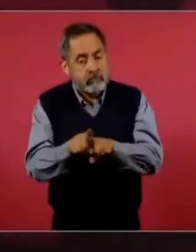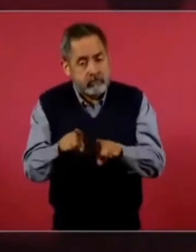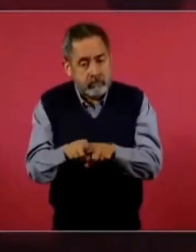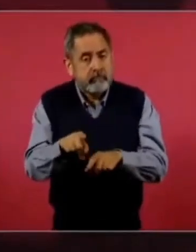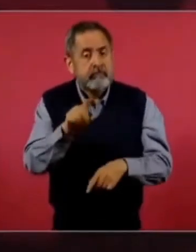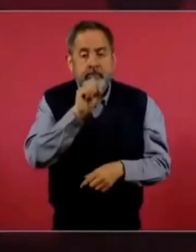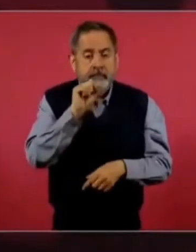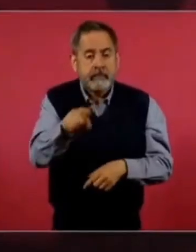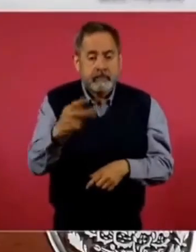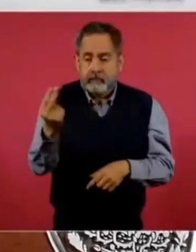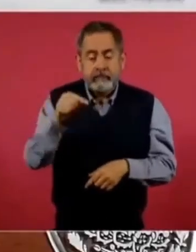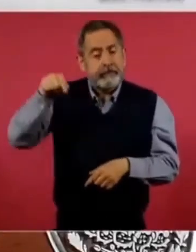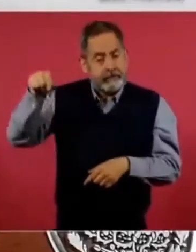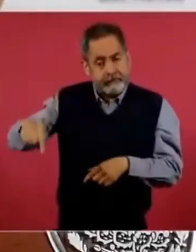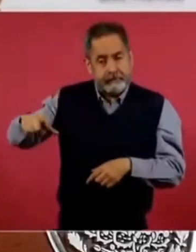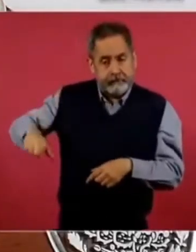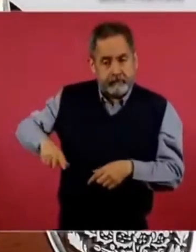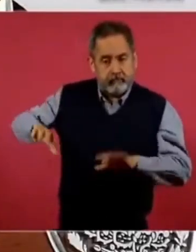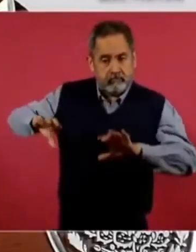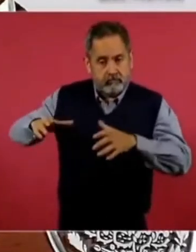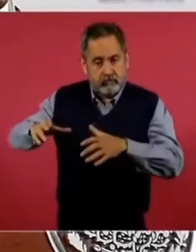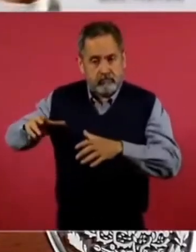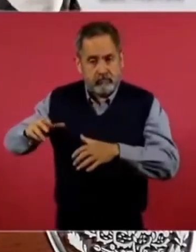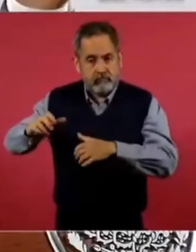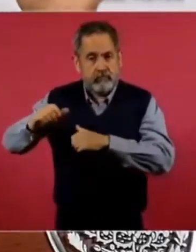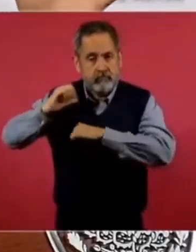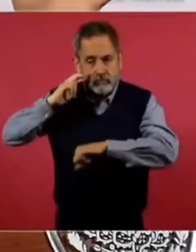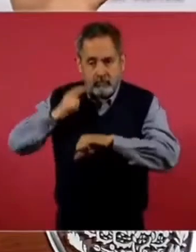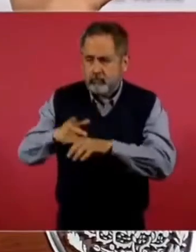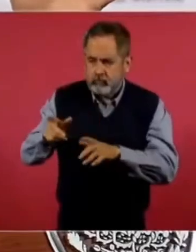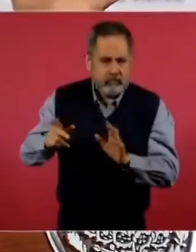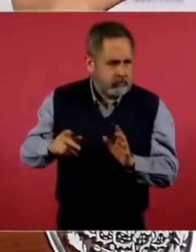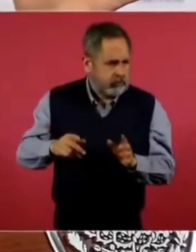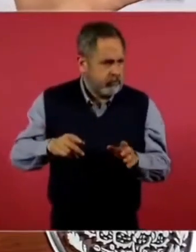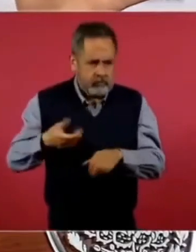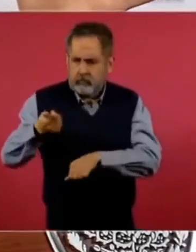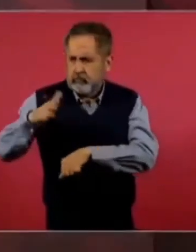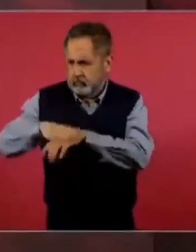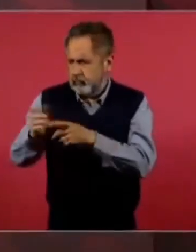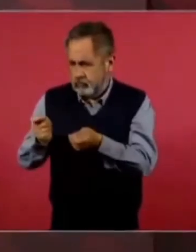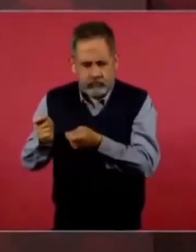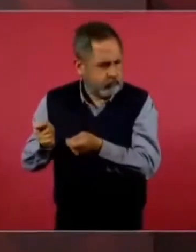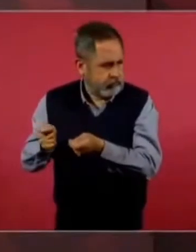Estado que garantice las libertades.